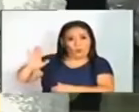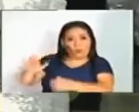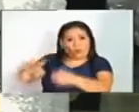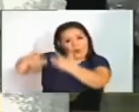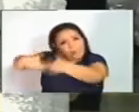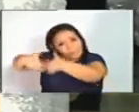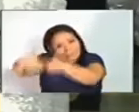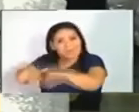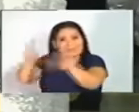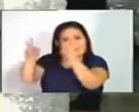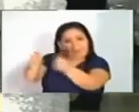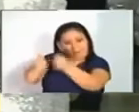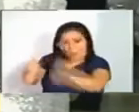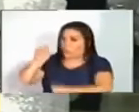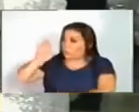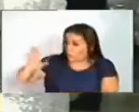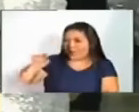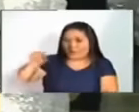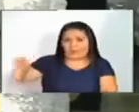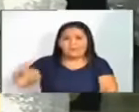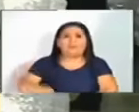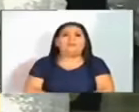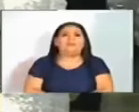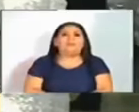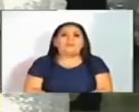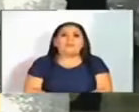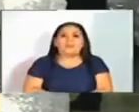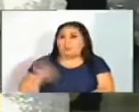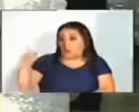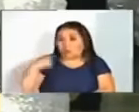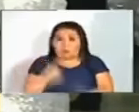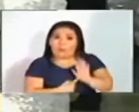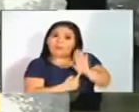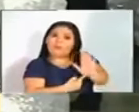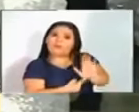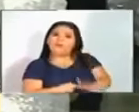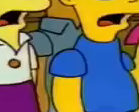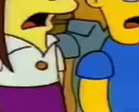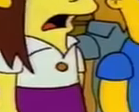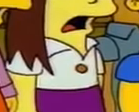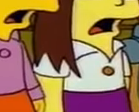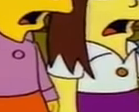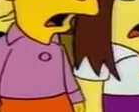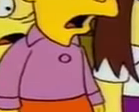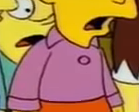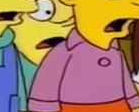Sí, tu periódico, tú lo mencionaste, ¿no? Así te presentaron, si no, presentate a otra empresa.